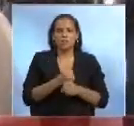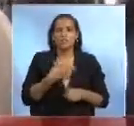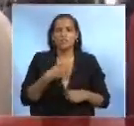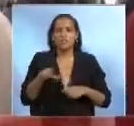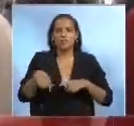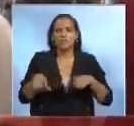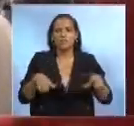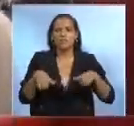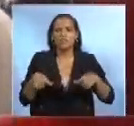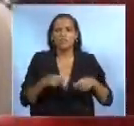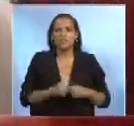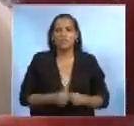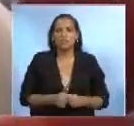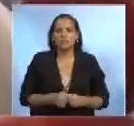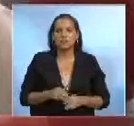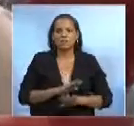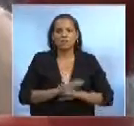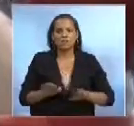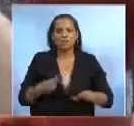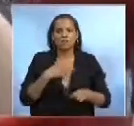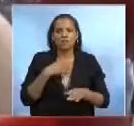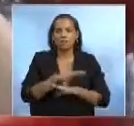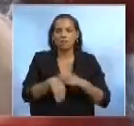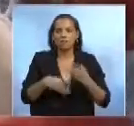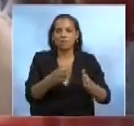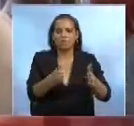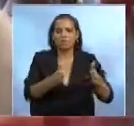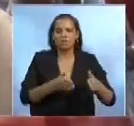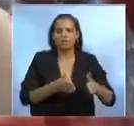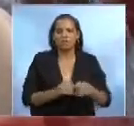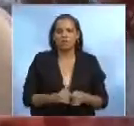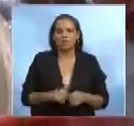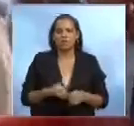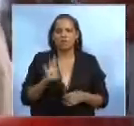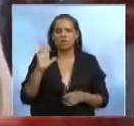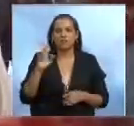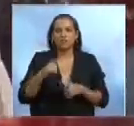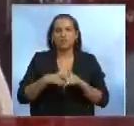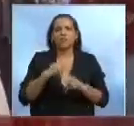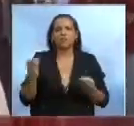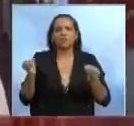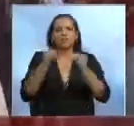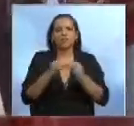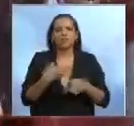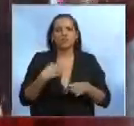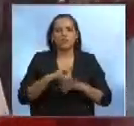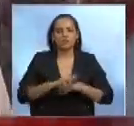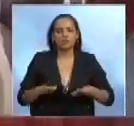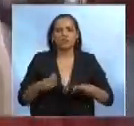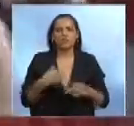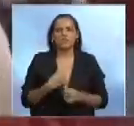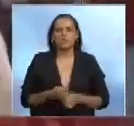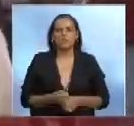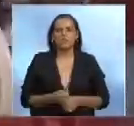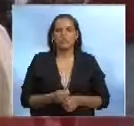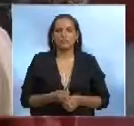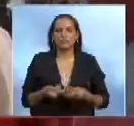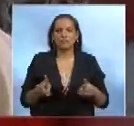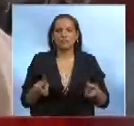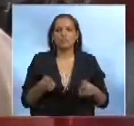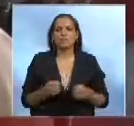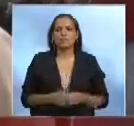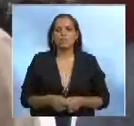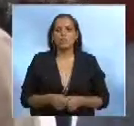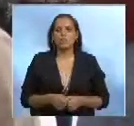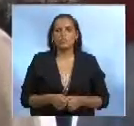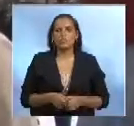está previsto terminar todo lo que es la vía alrededor de unos 5 meses más para poder culminar con esta gran obra. Pero además de eso